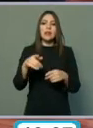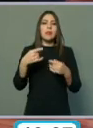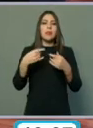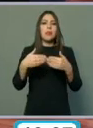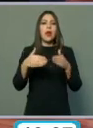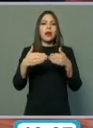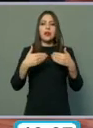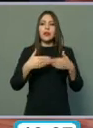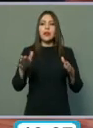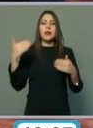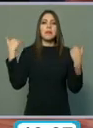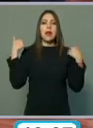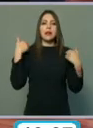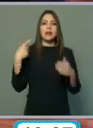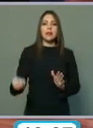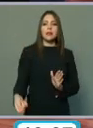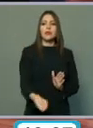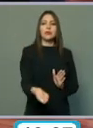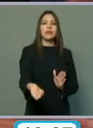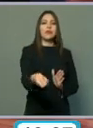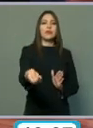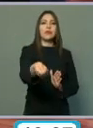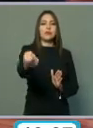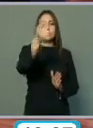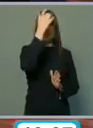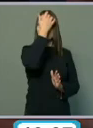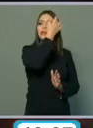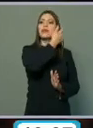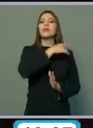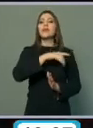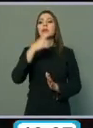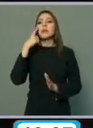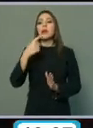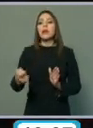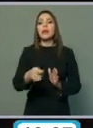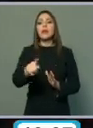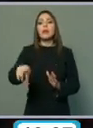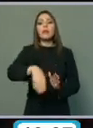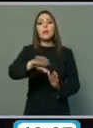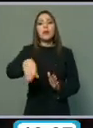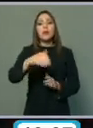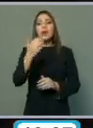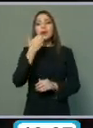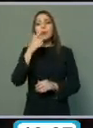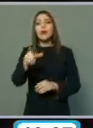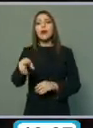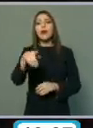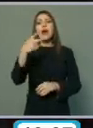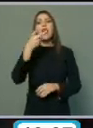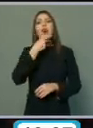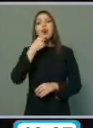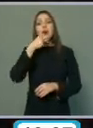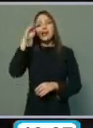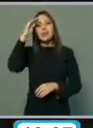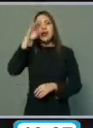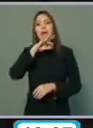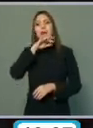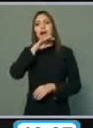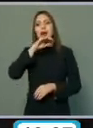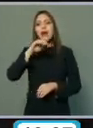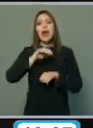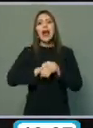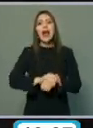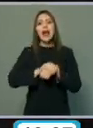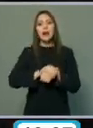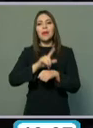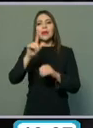puerta para salir a pasear, para salir a dar el rol, salir a buscar su propia comida, se hizo amigo del señor de la basura y